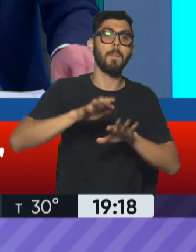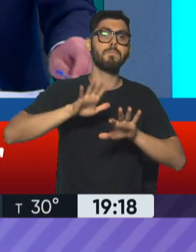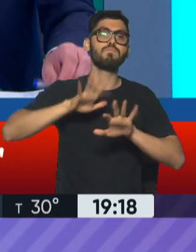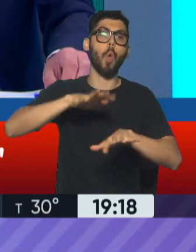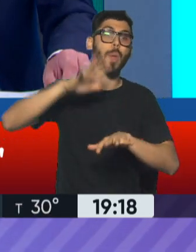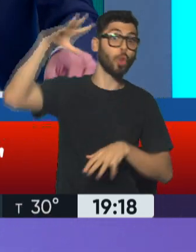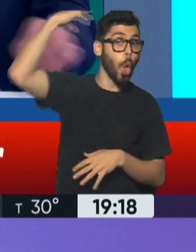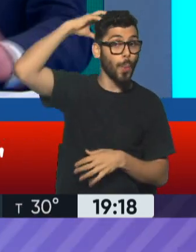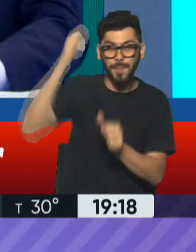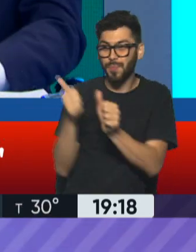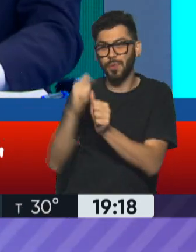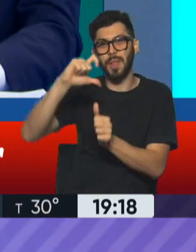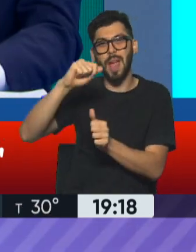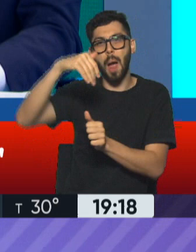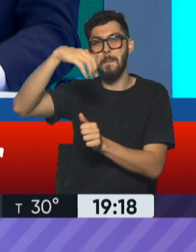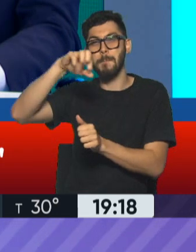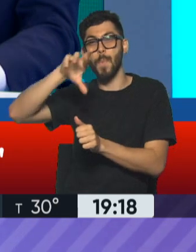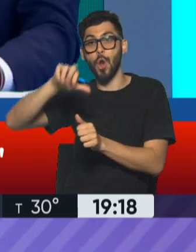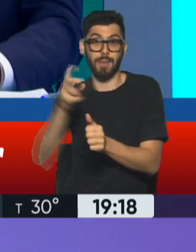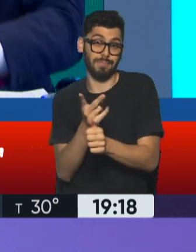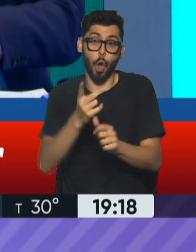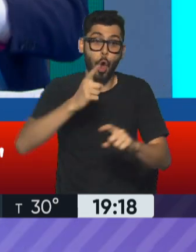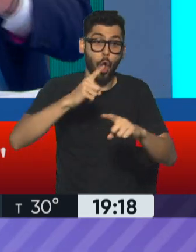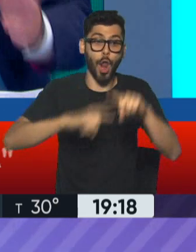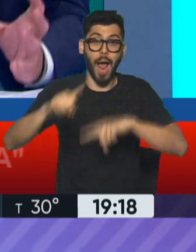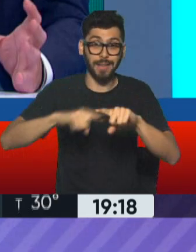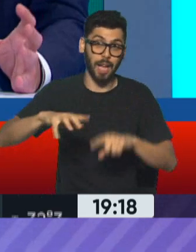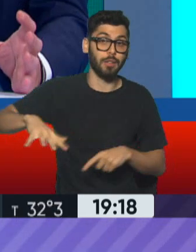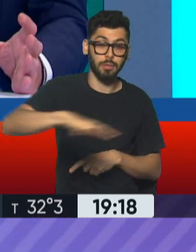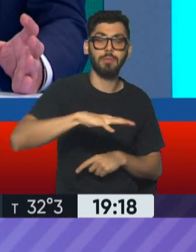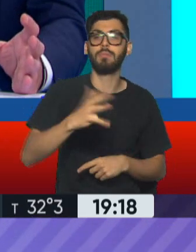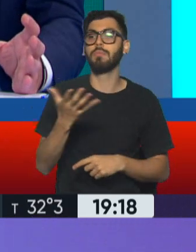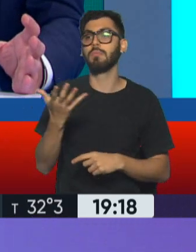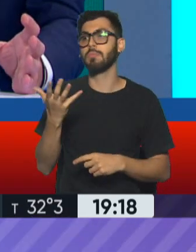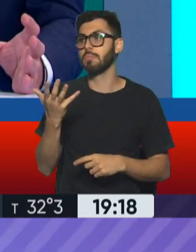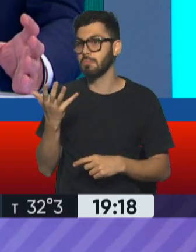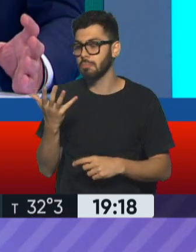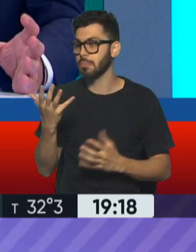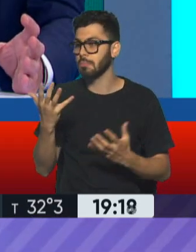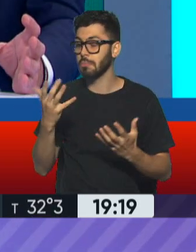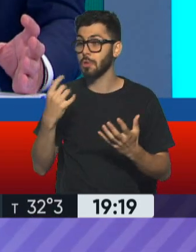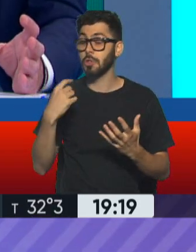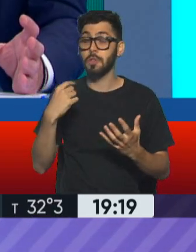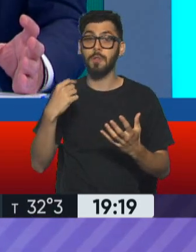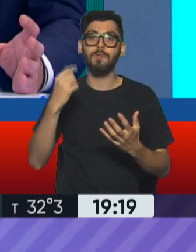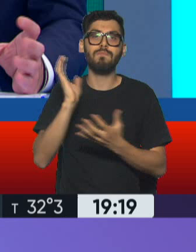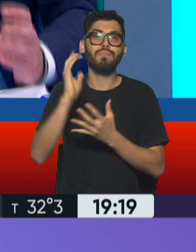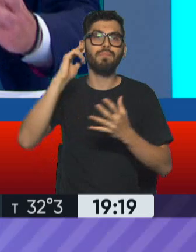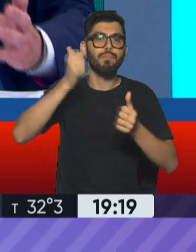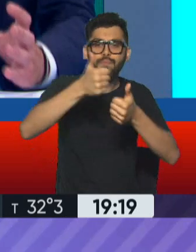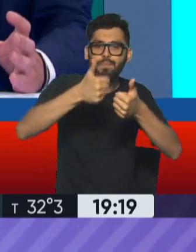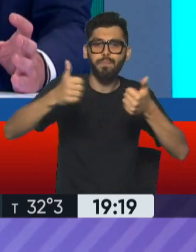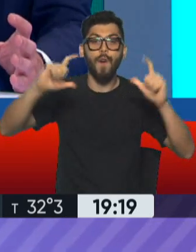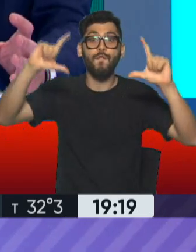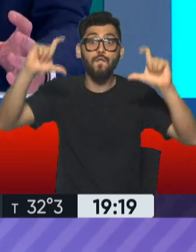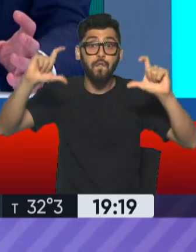que terminaron siendo los dos principales organizadores de este acto. La foto, me parece que hoy si había